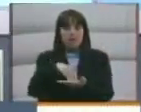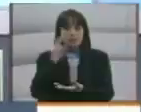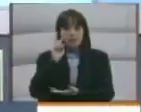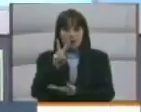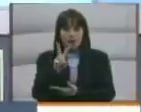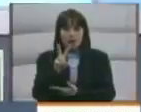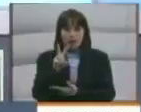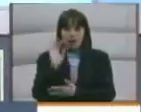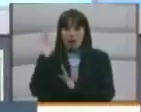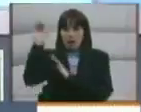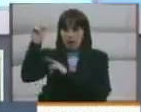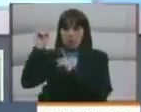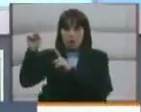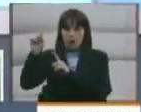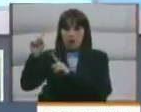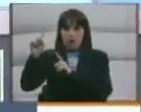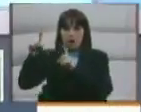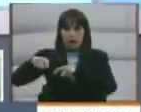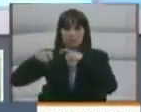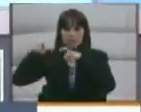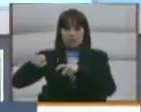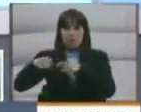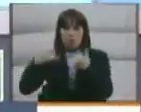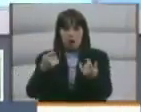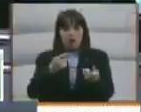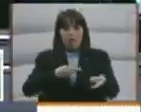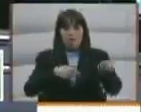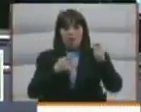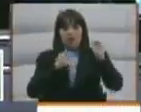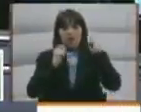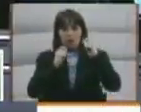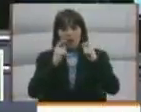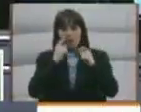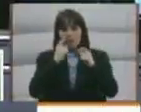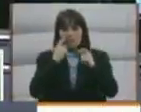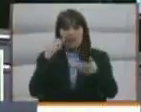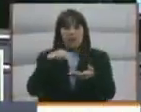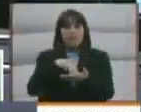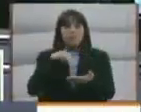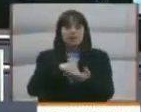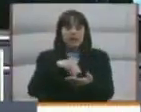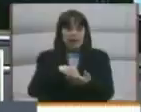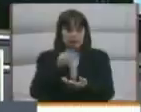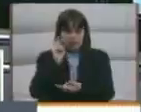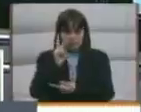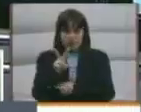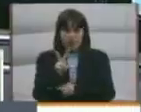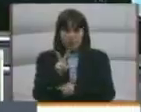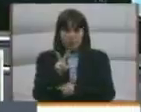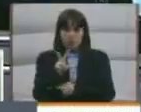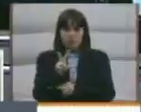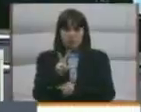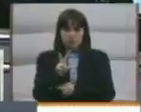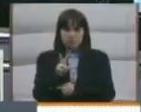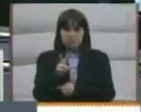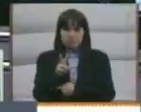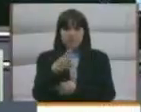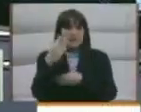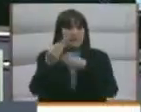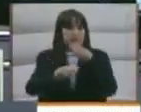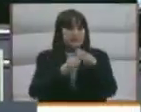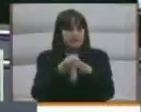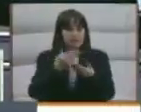Aragua, antes estuvimos en el distrito capital, ahora en el estado Miranda, donde se está implementando un